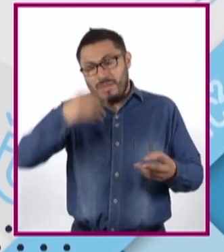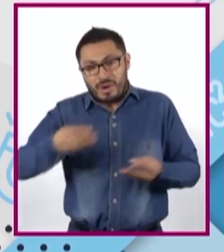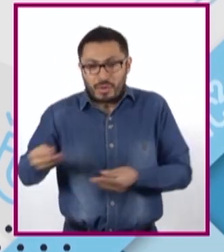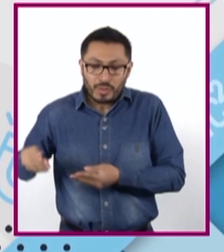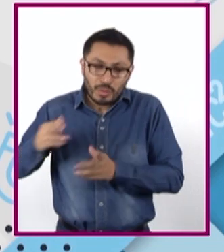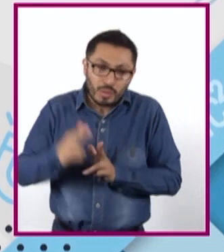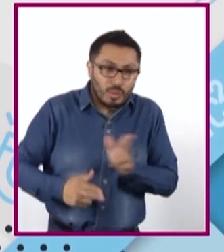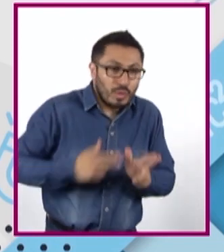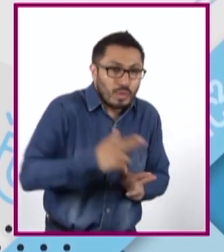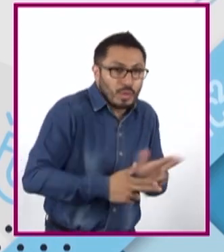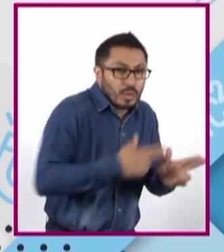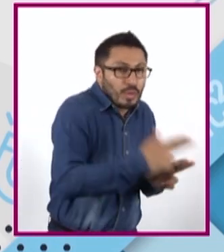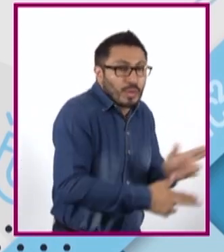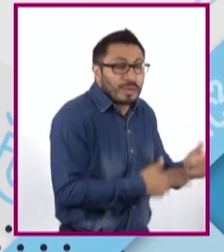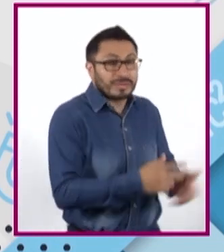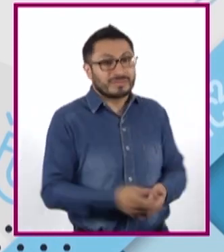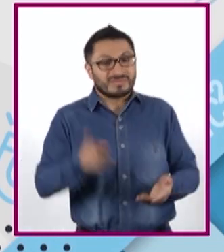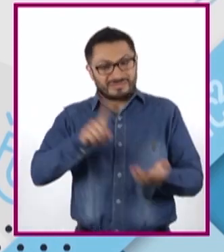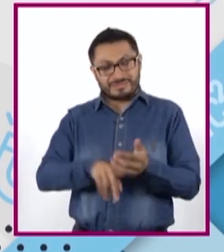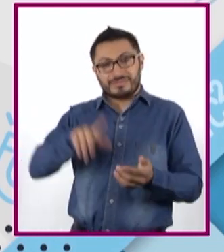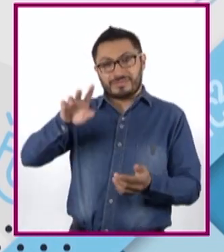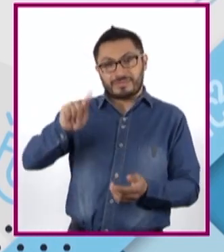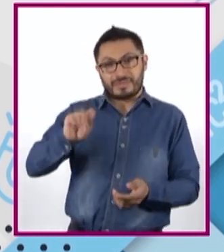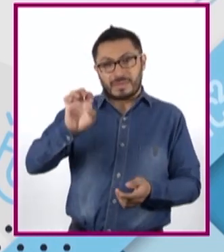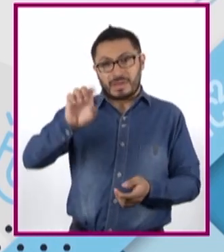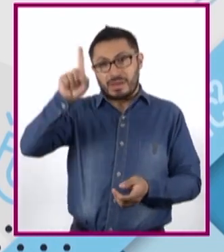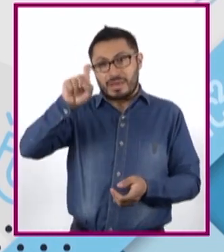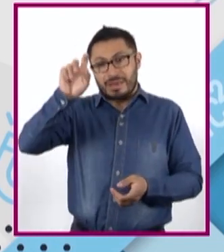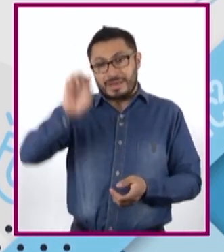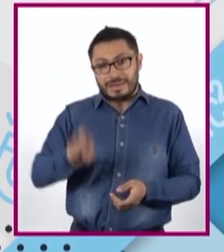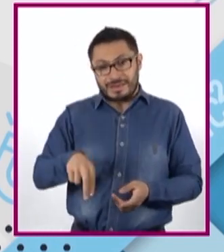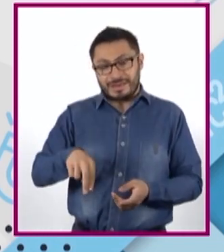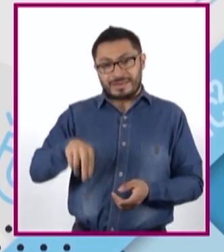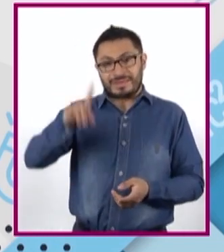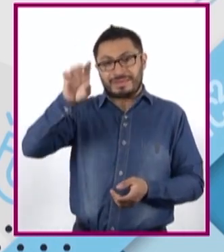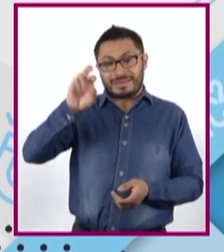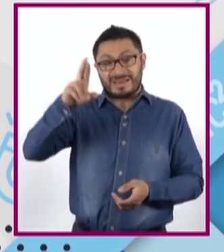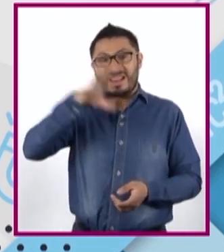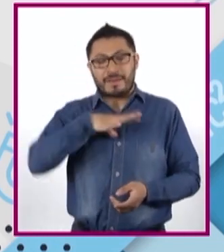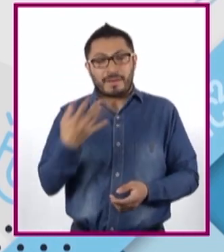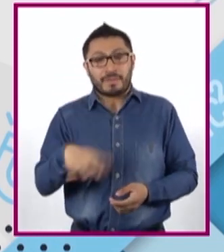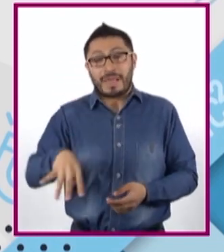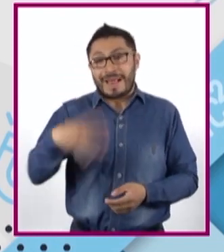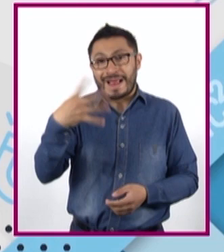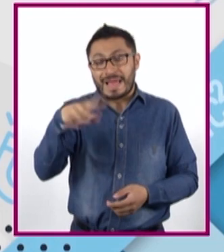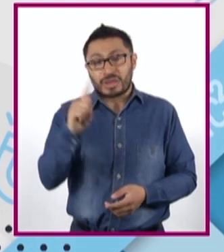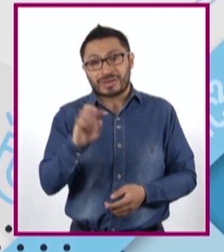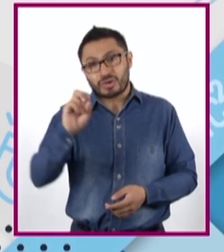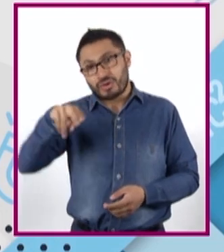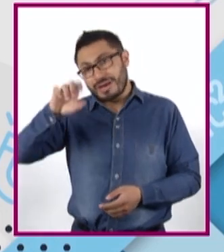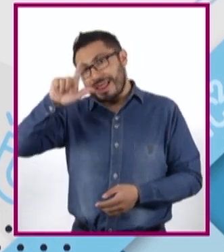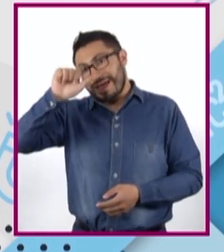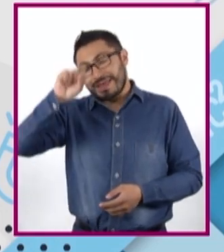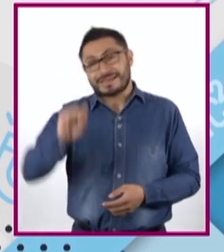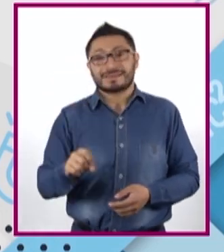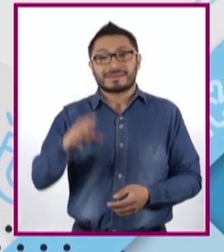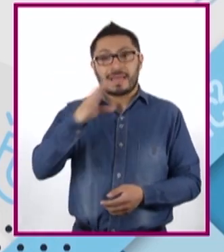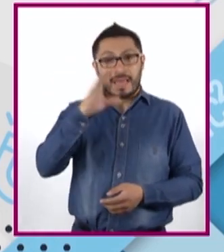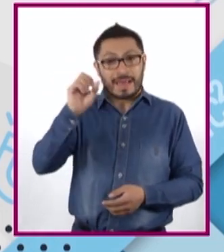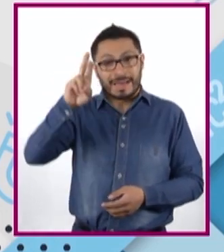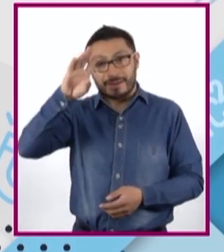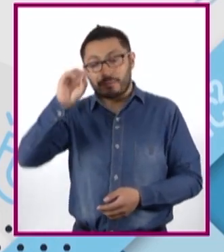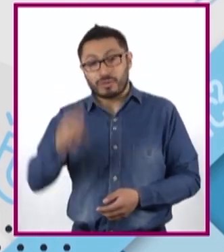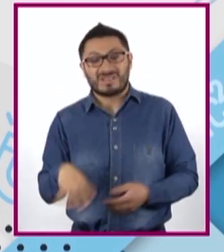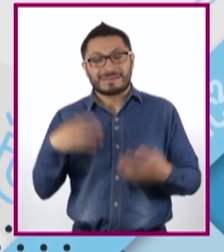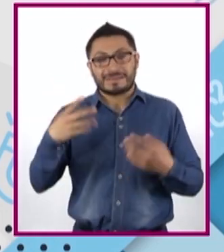llevaba usualmente una proporción de 14 toneladas de carbón por 38,000 litros de agua, y